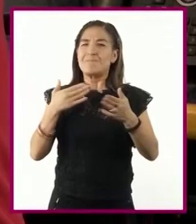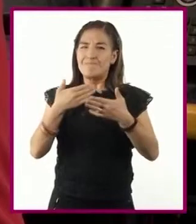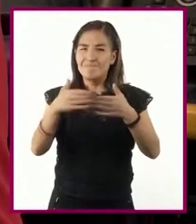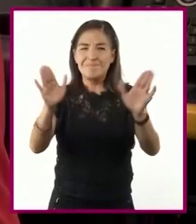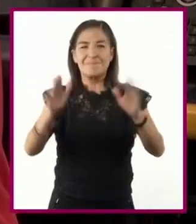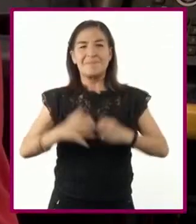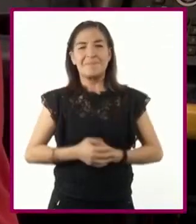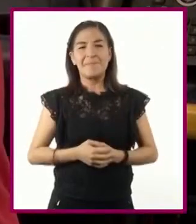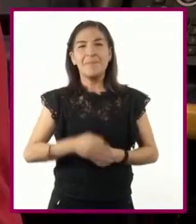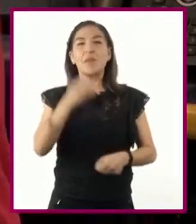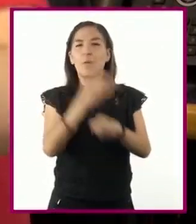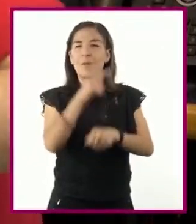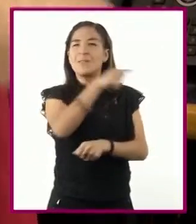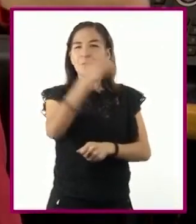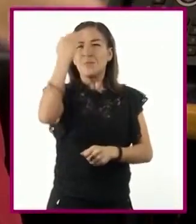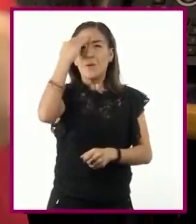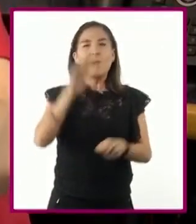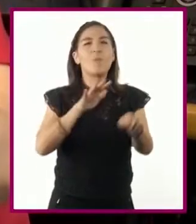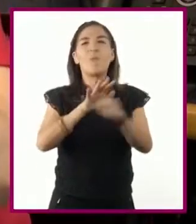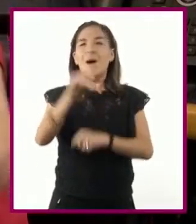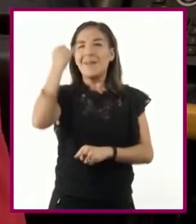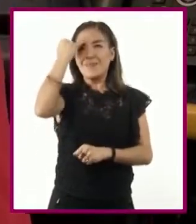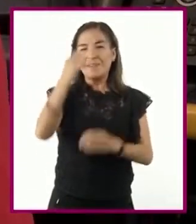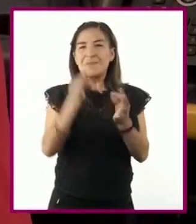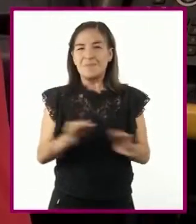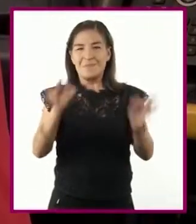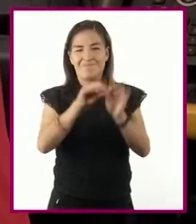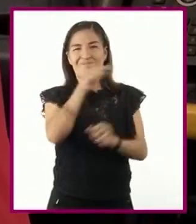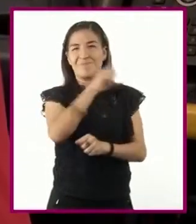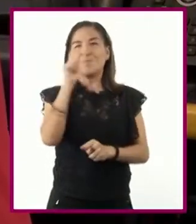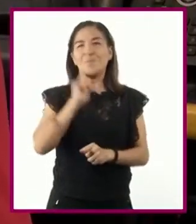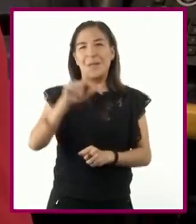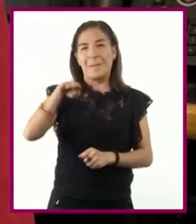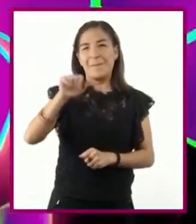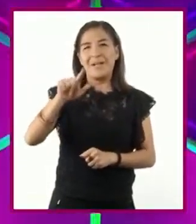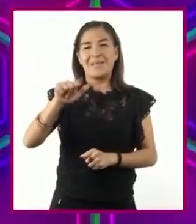conozcamos algunas de las ideas más relevantes de Malala.